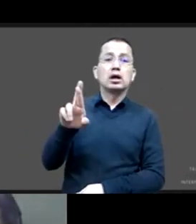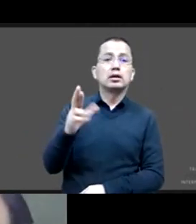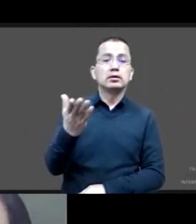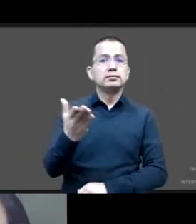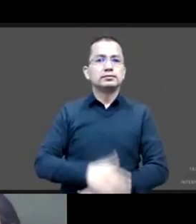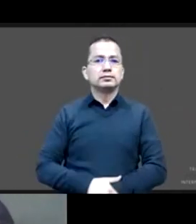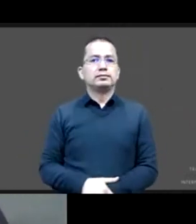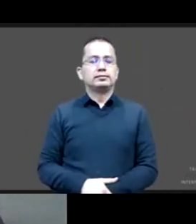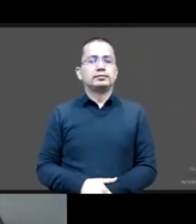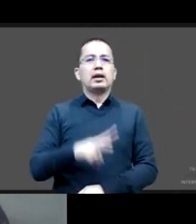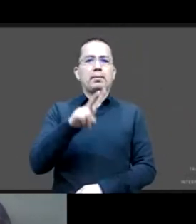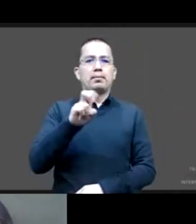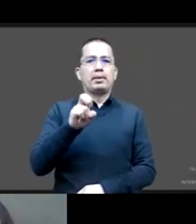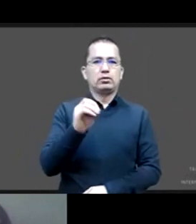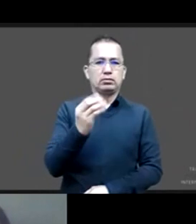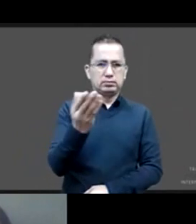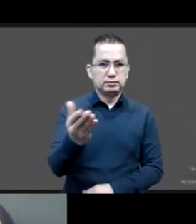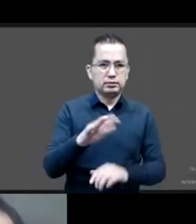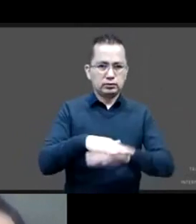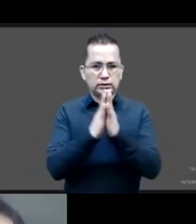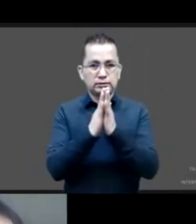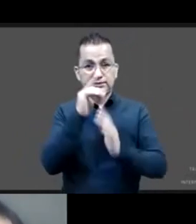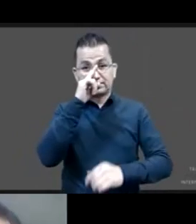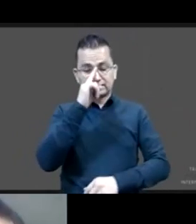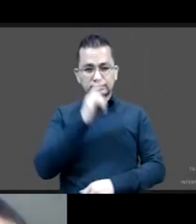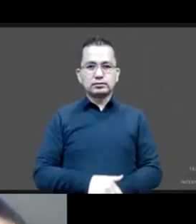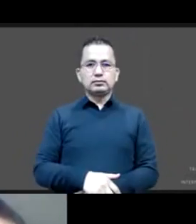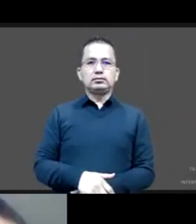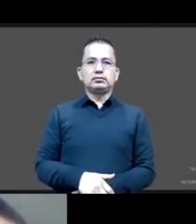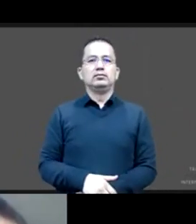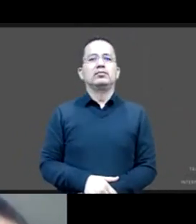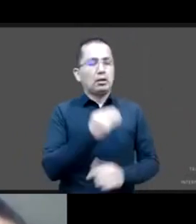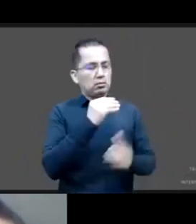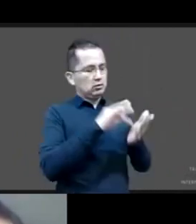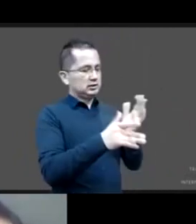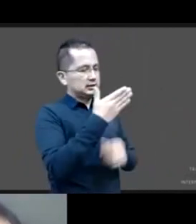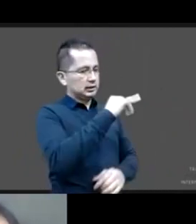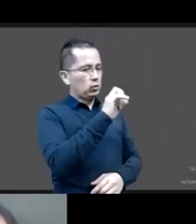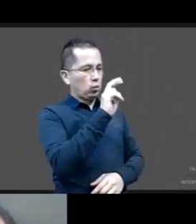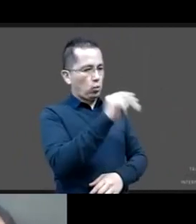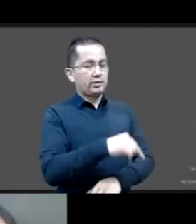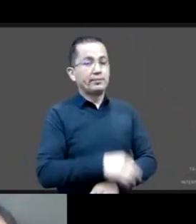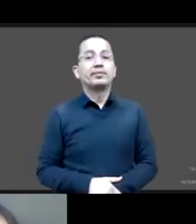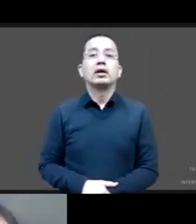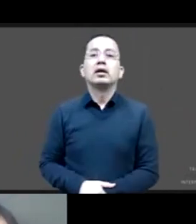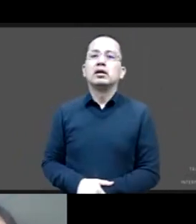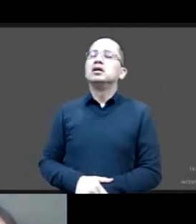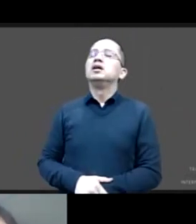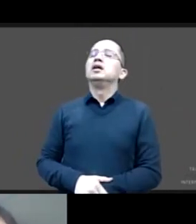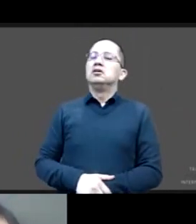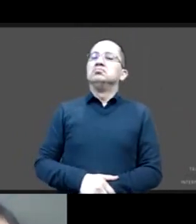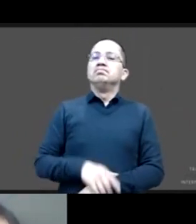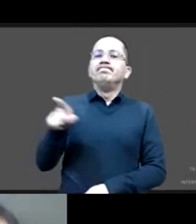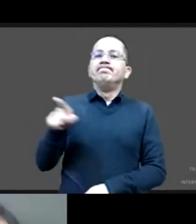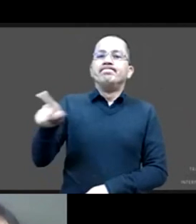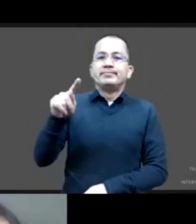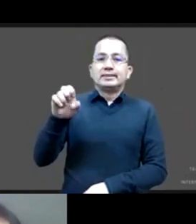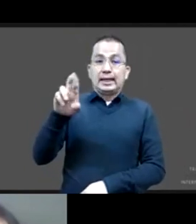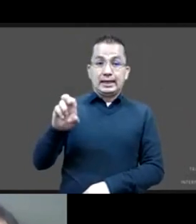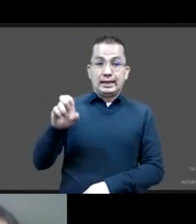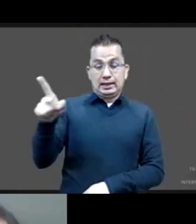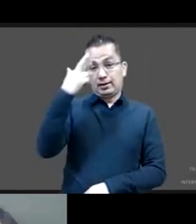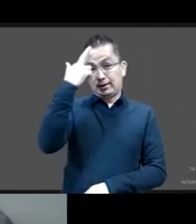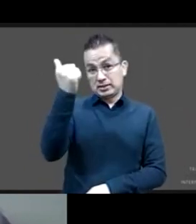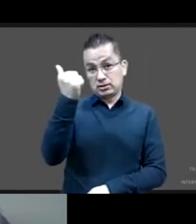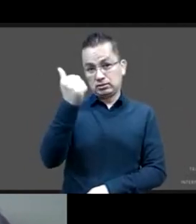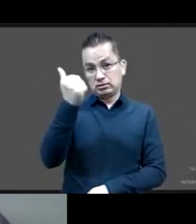Vero por favor cuéntanos muchas gracias Juan coincido ampliamente con Tere en que lo primero a nivel